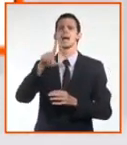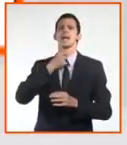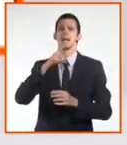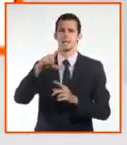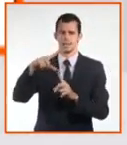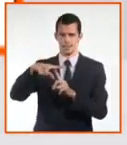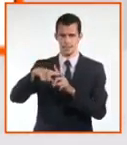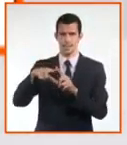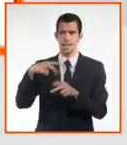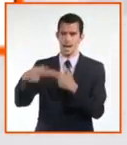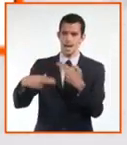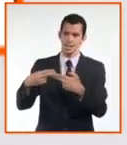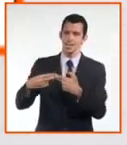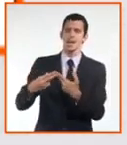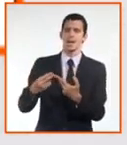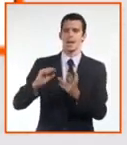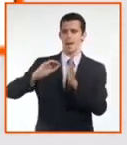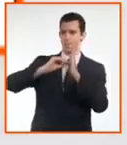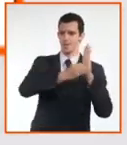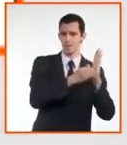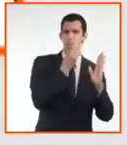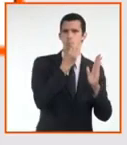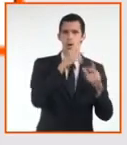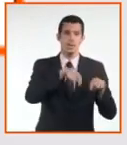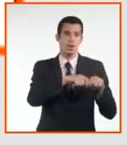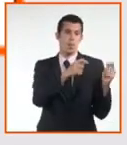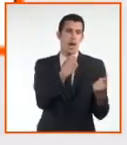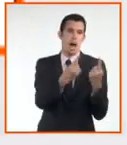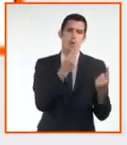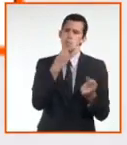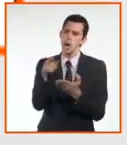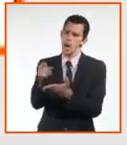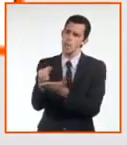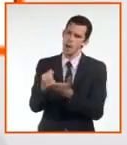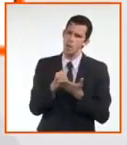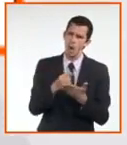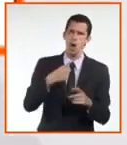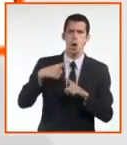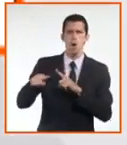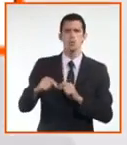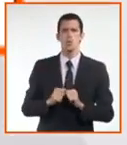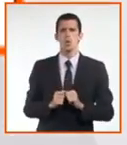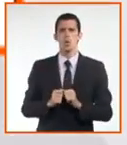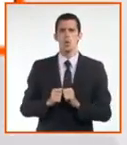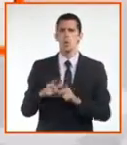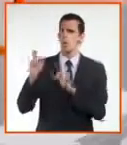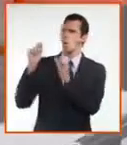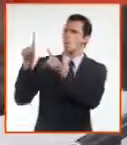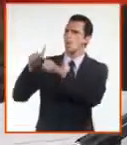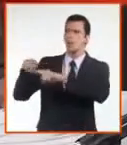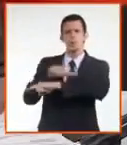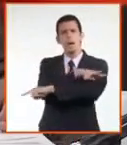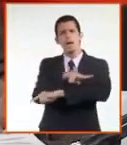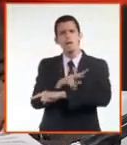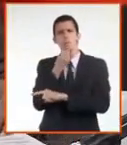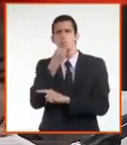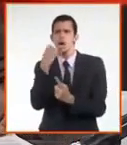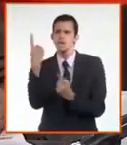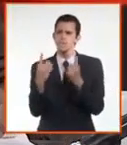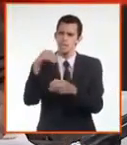de actualizaciones en fabricación de troqueles molde pieza pero también hemos venido trabajando con